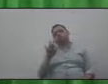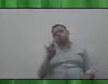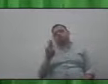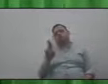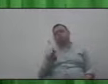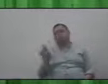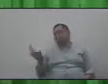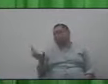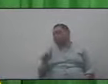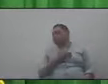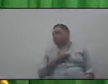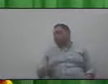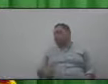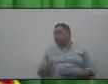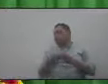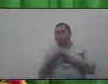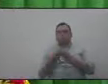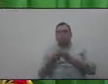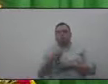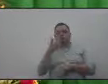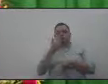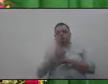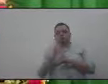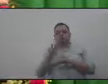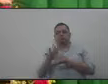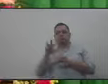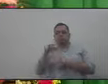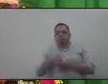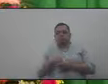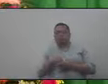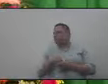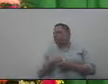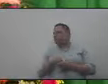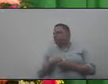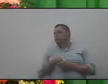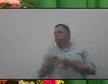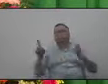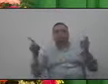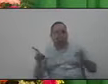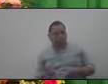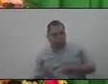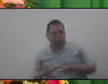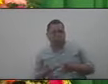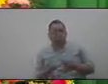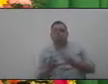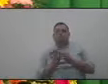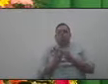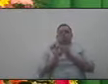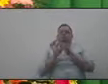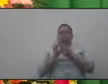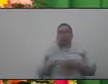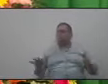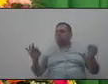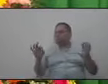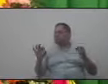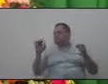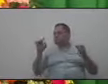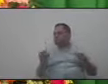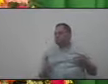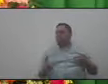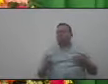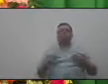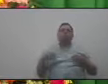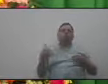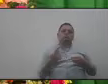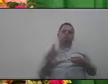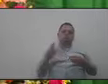presidente del Consejo Directivo de la entidad. A mí me gusta resumirlo con los refranes, entonces usted ha dicho, solo quien